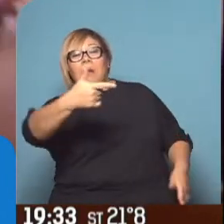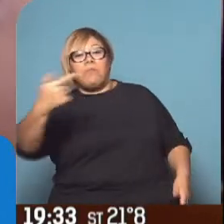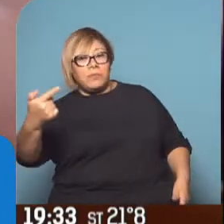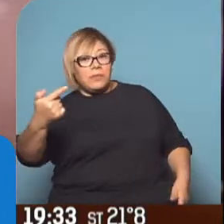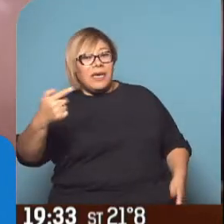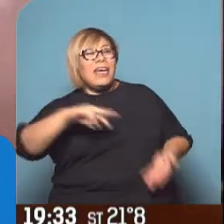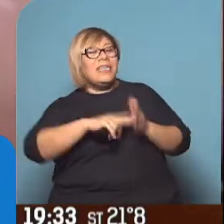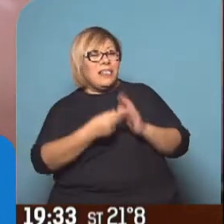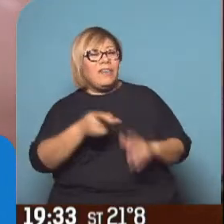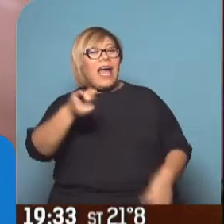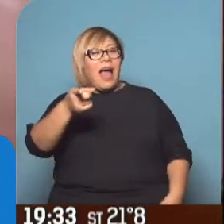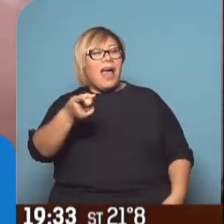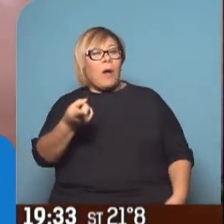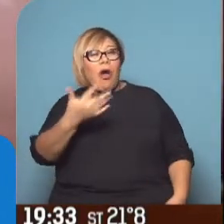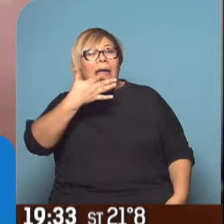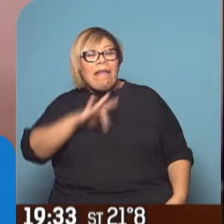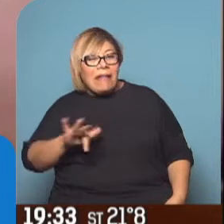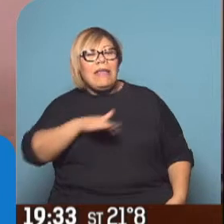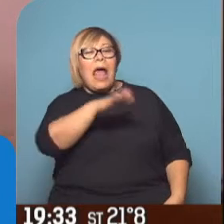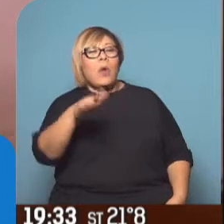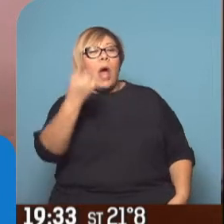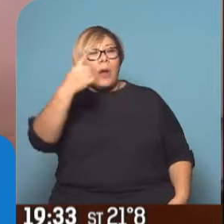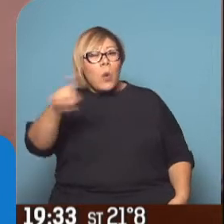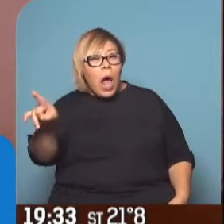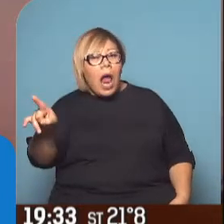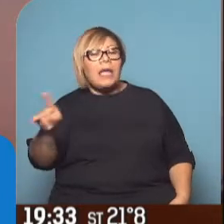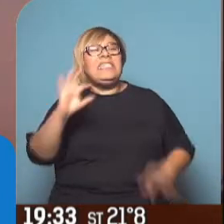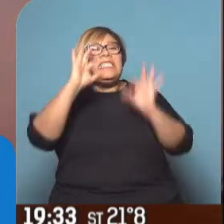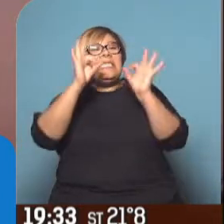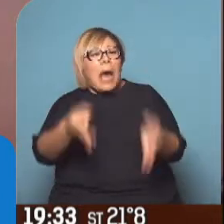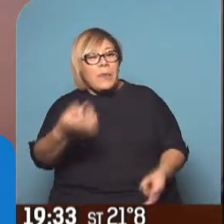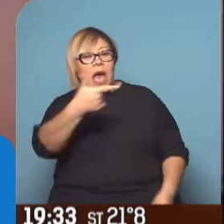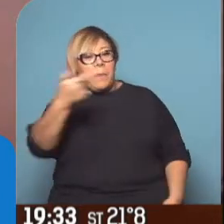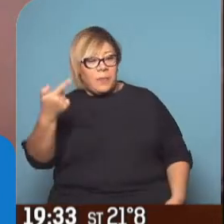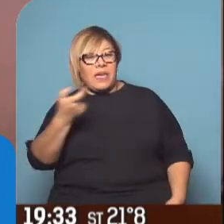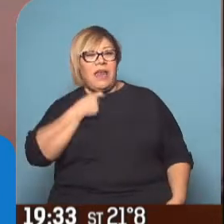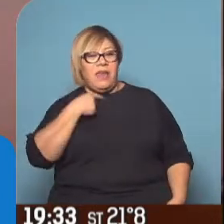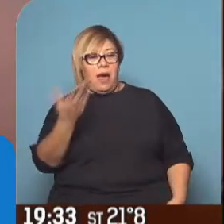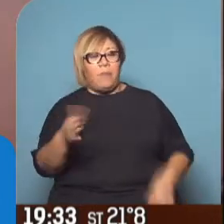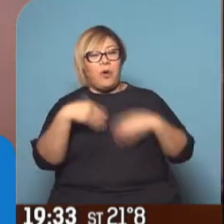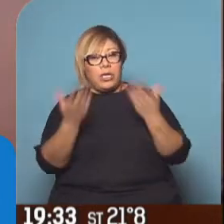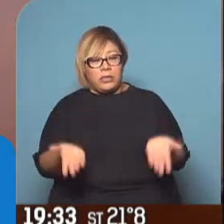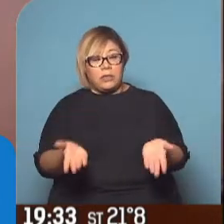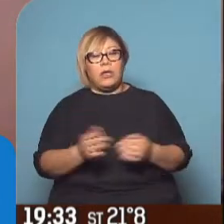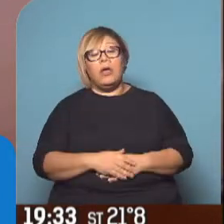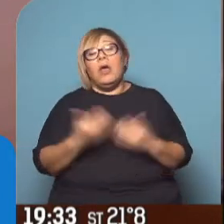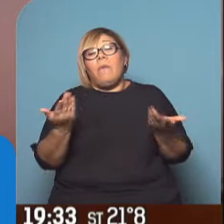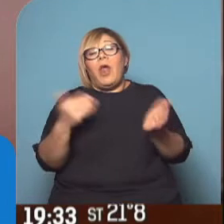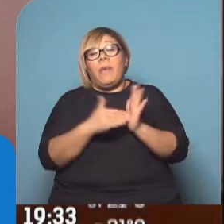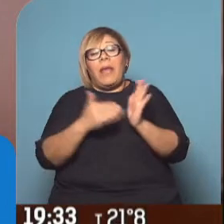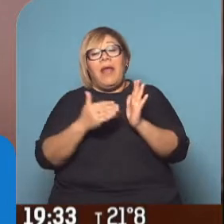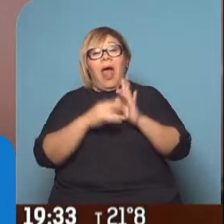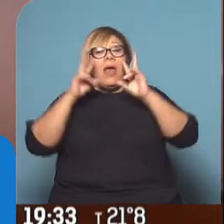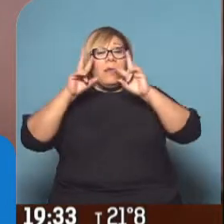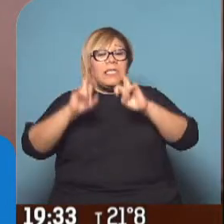situada en ese momento. Es decir, me parece que ahora se va a instalar una instancia pericial en la cual verán estos, el